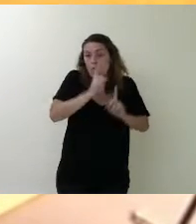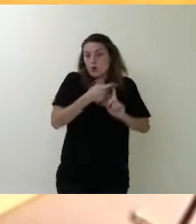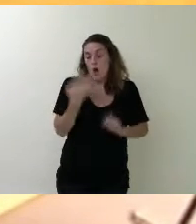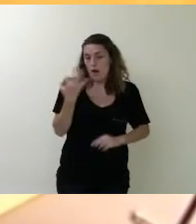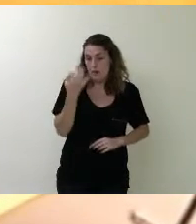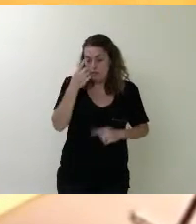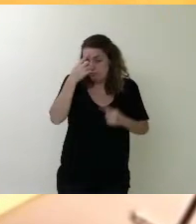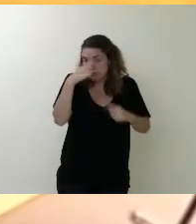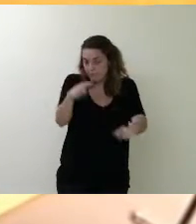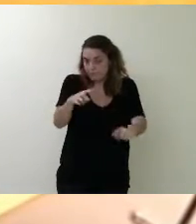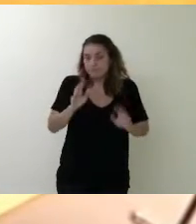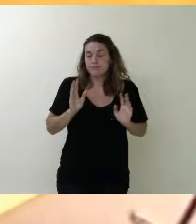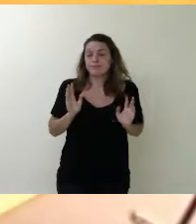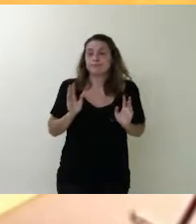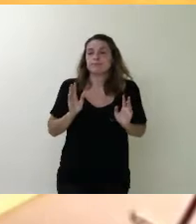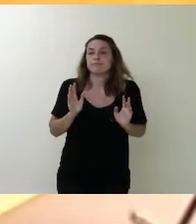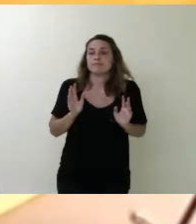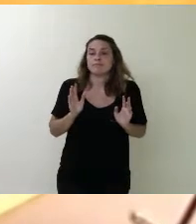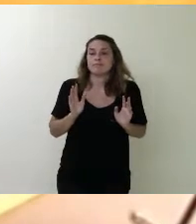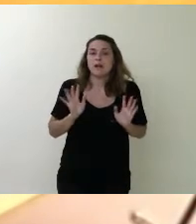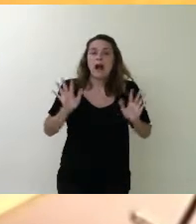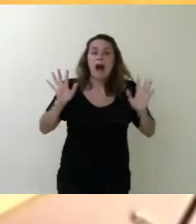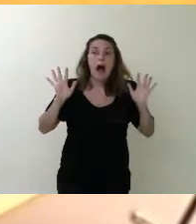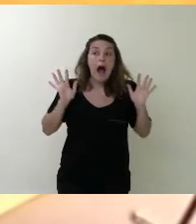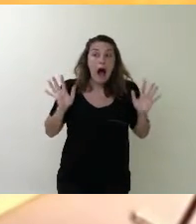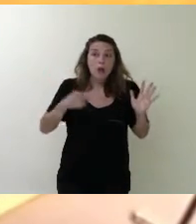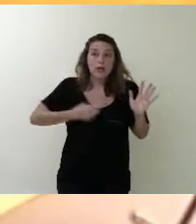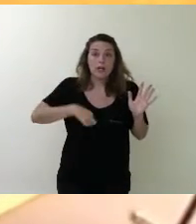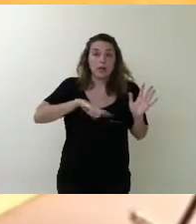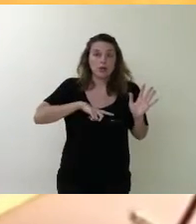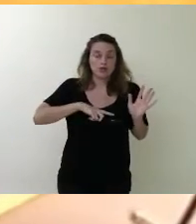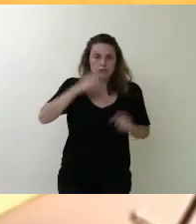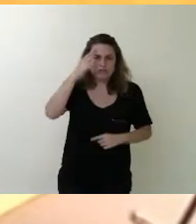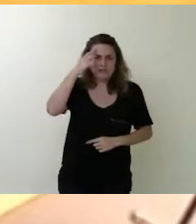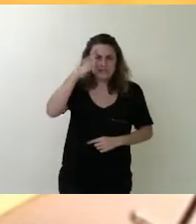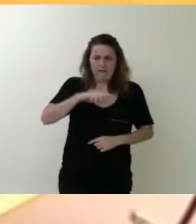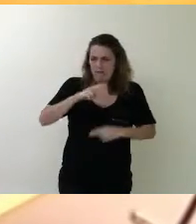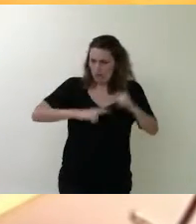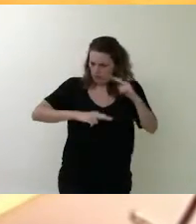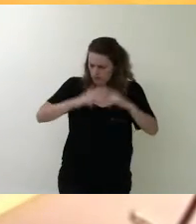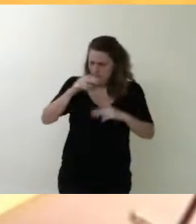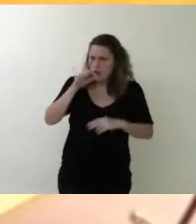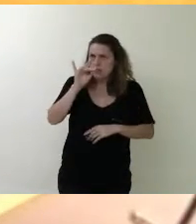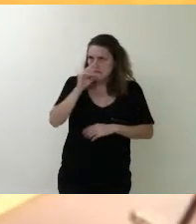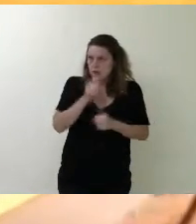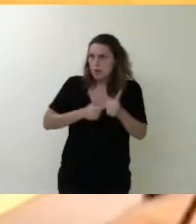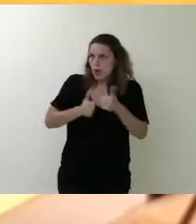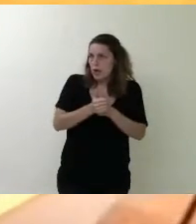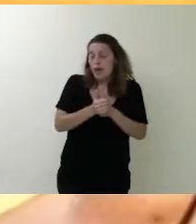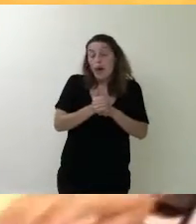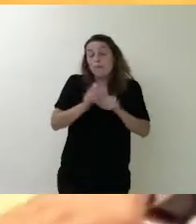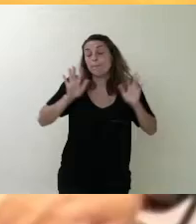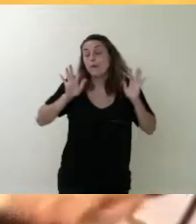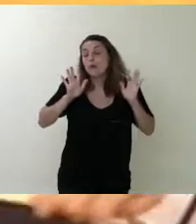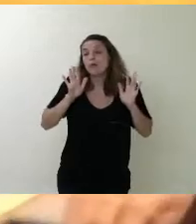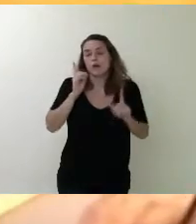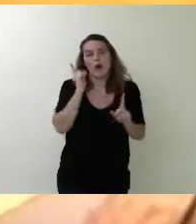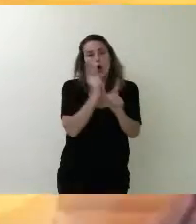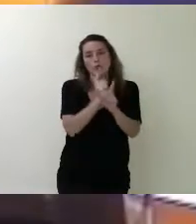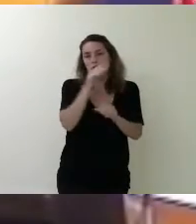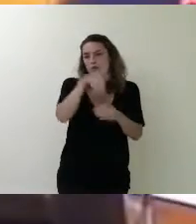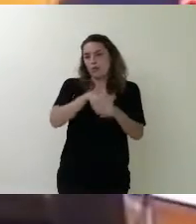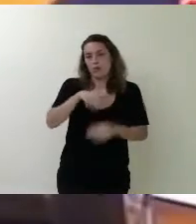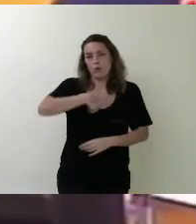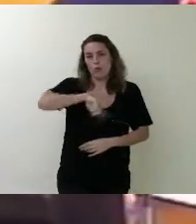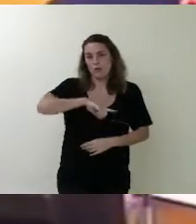vamos a pesar de que entendemos que son fundamentales esas obras, vamos también a votar en contra.